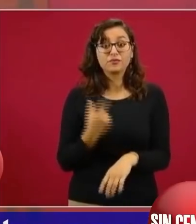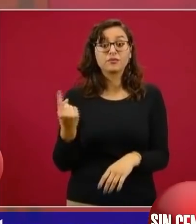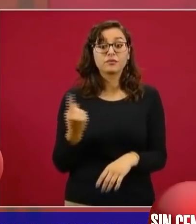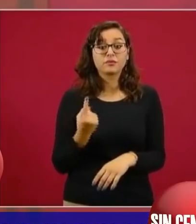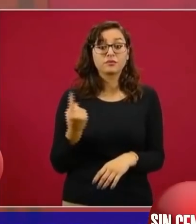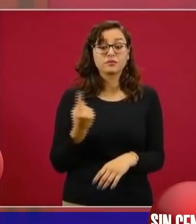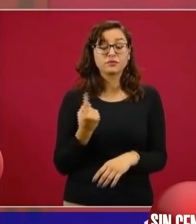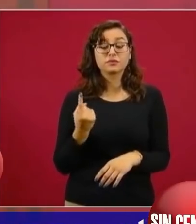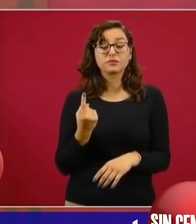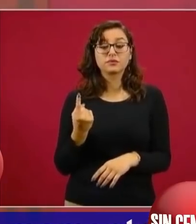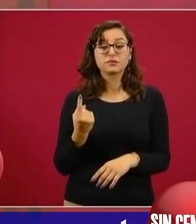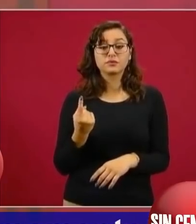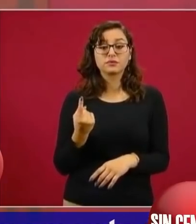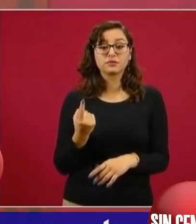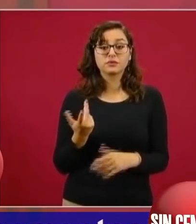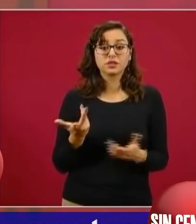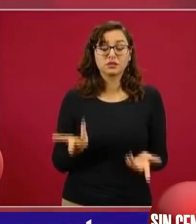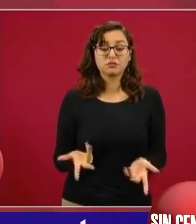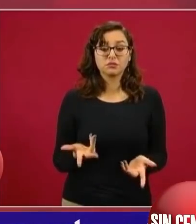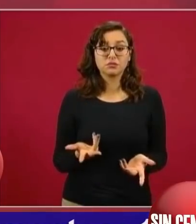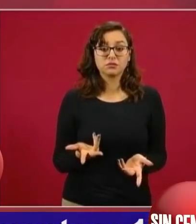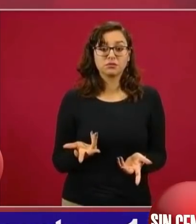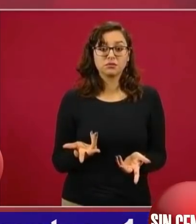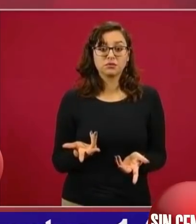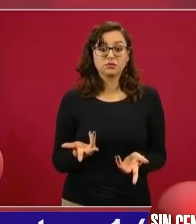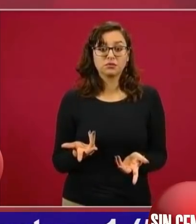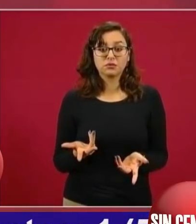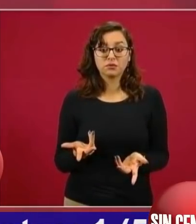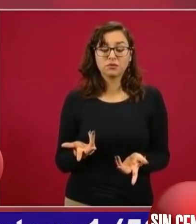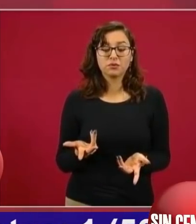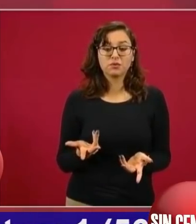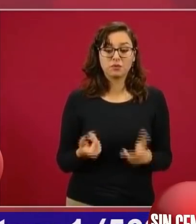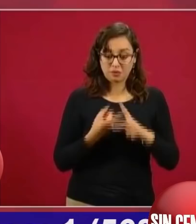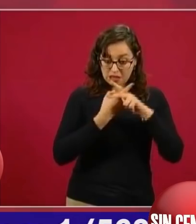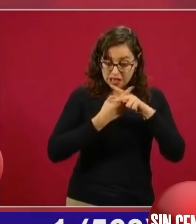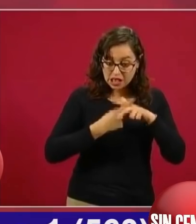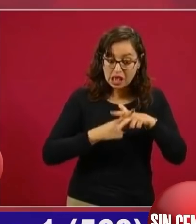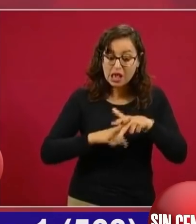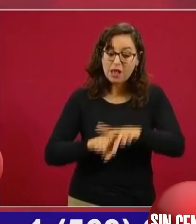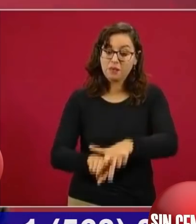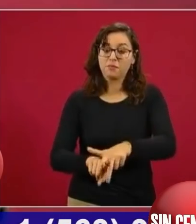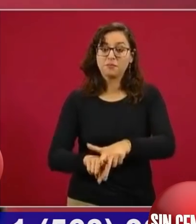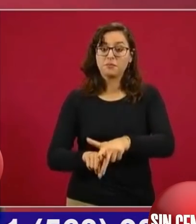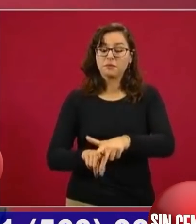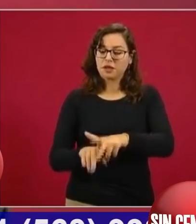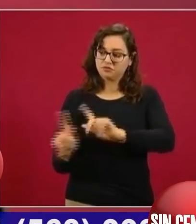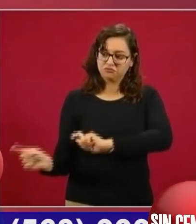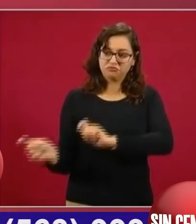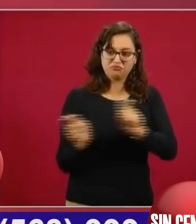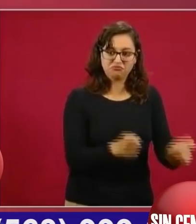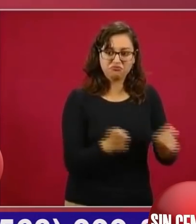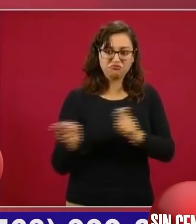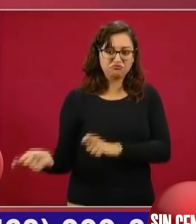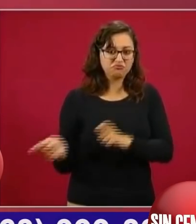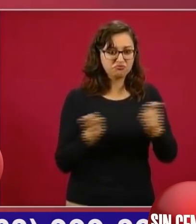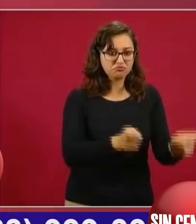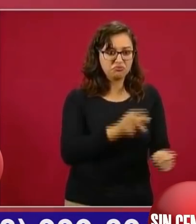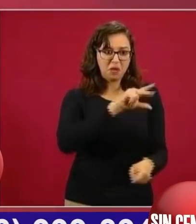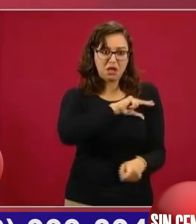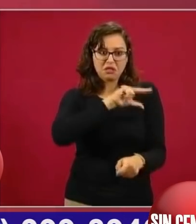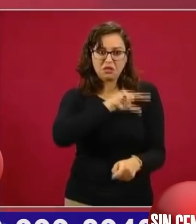que en plena privatización fue cuando empezaron a aumentar el precio de las